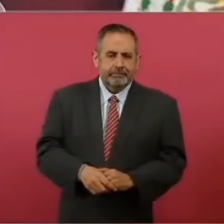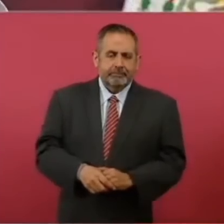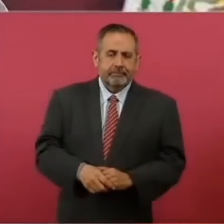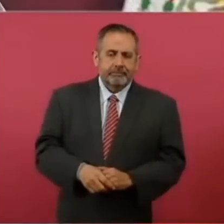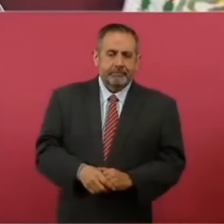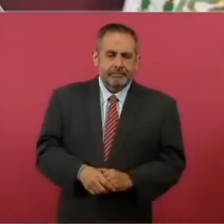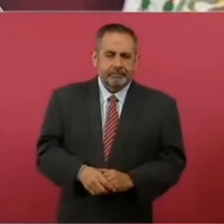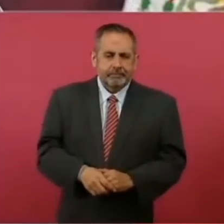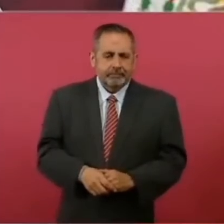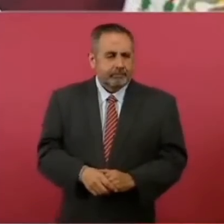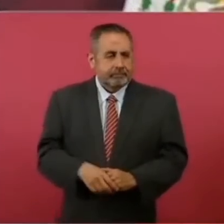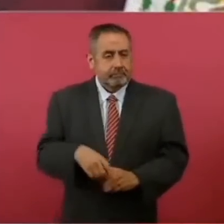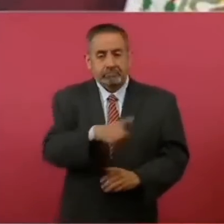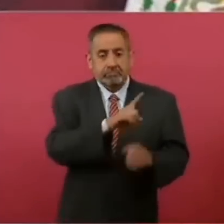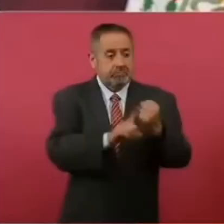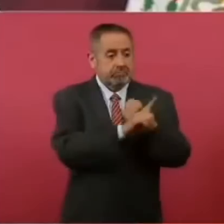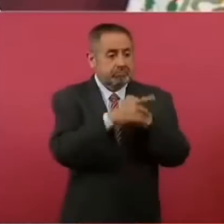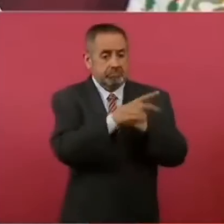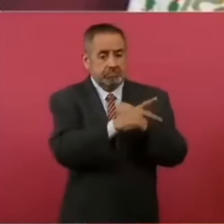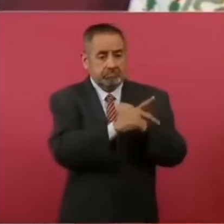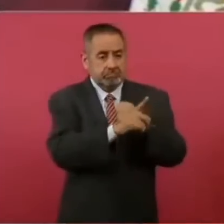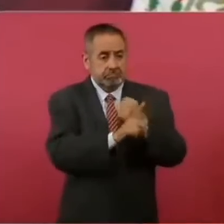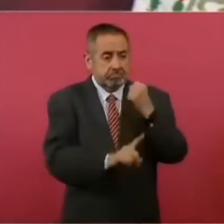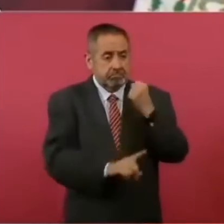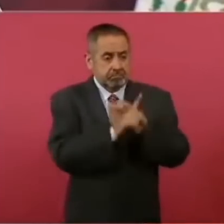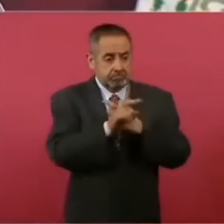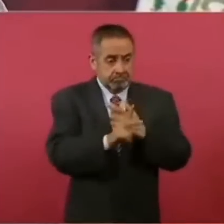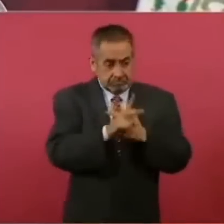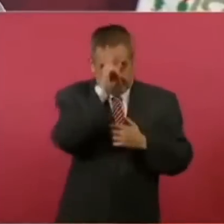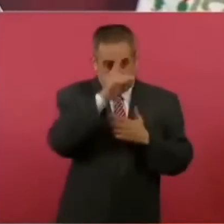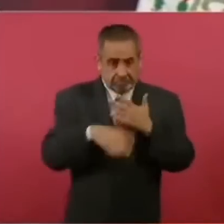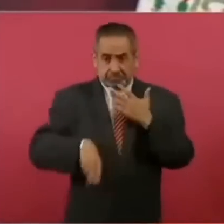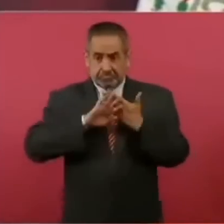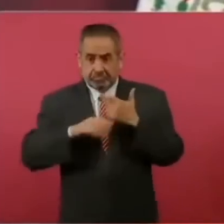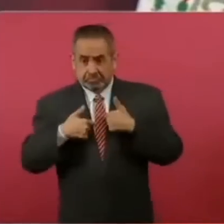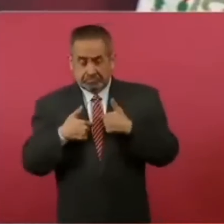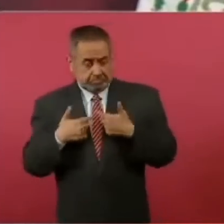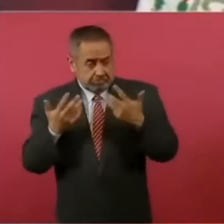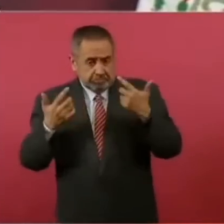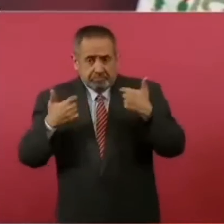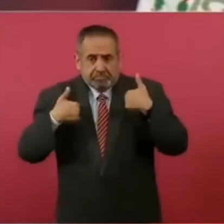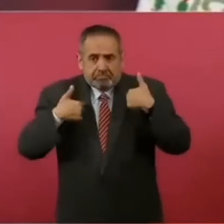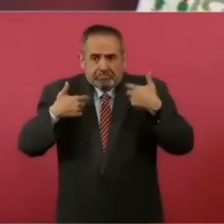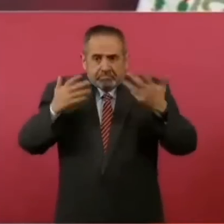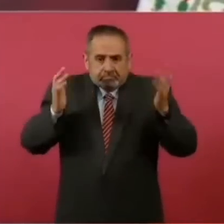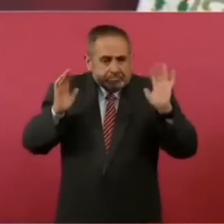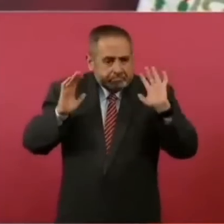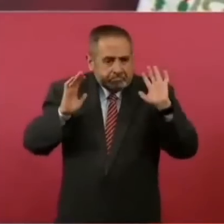Se desquitan conmigo, o sea, en todo.